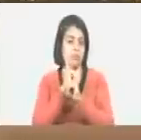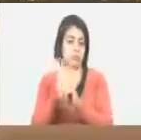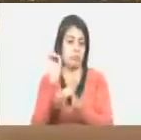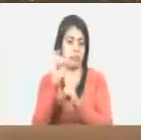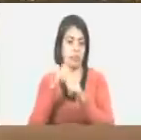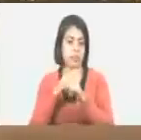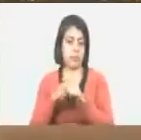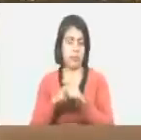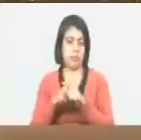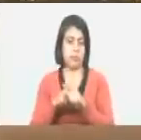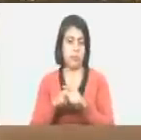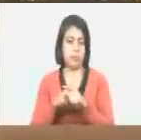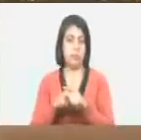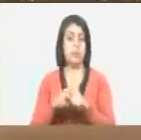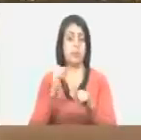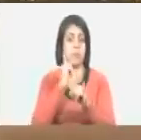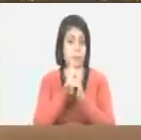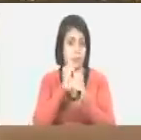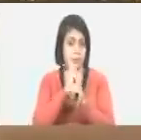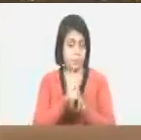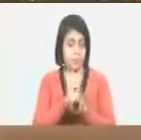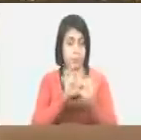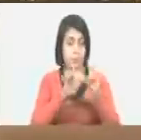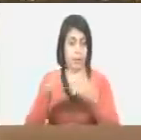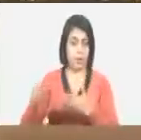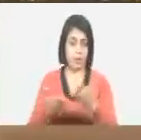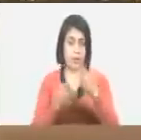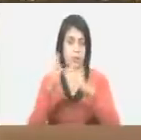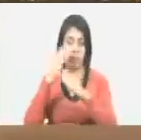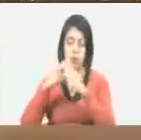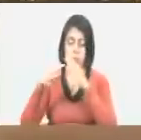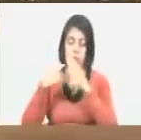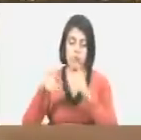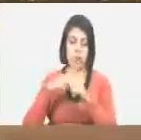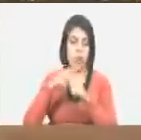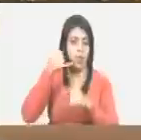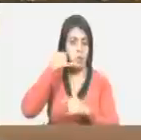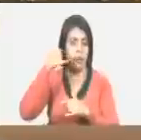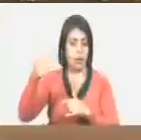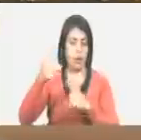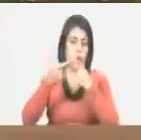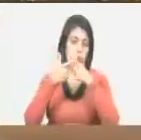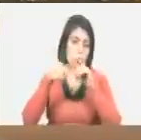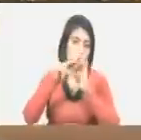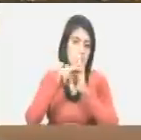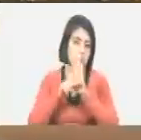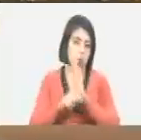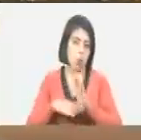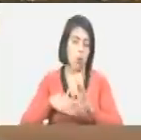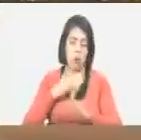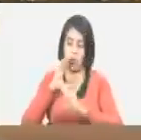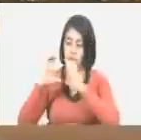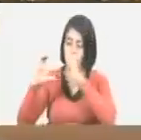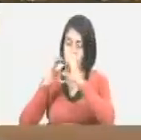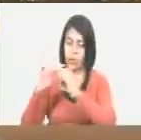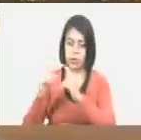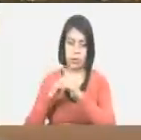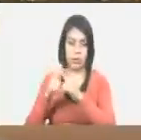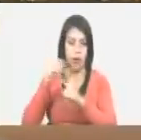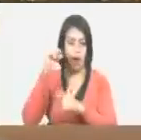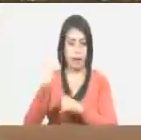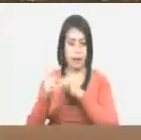tales como direcciones de correo, servicios de mensajería, telefonía y demás medios telemáticos, debiendo